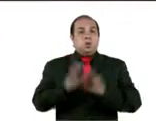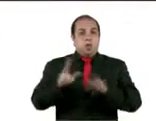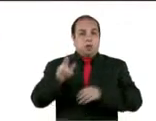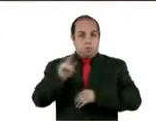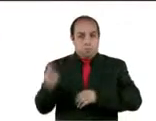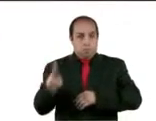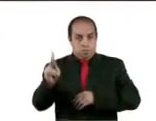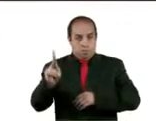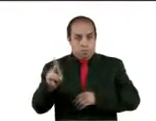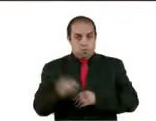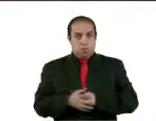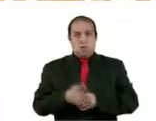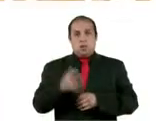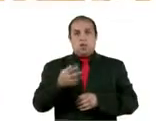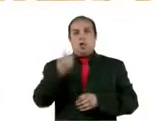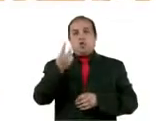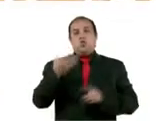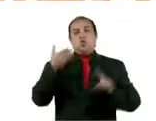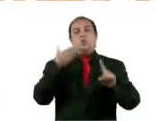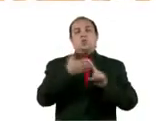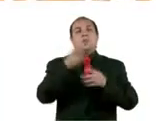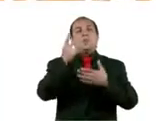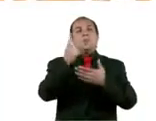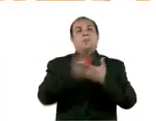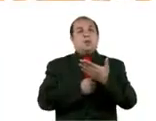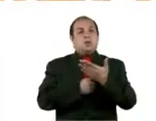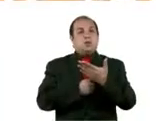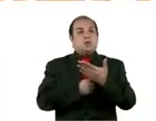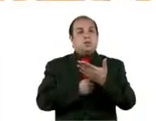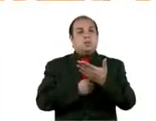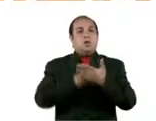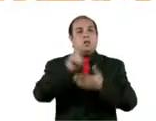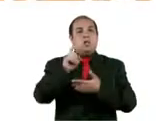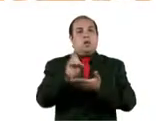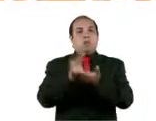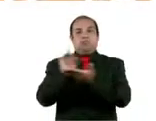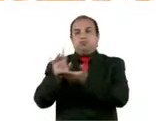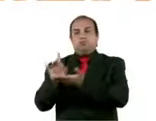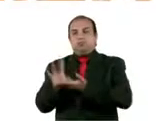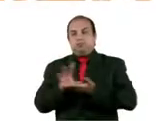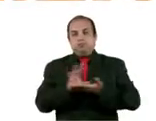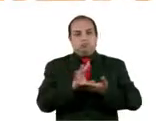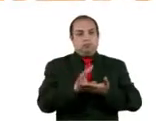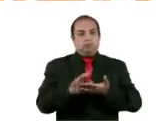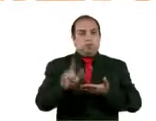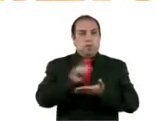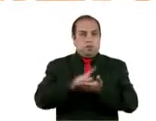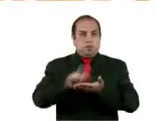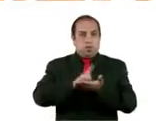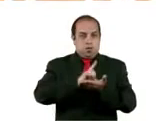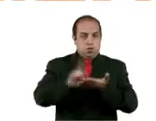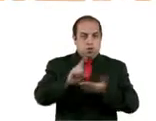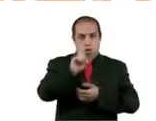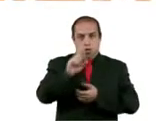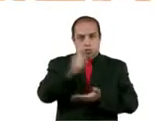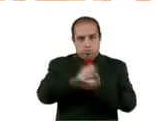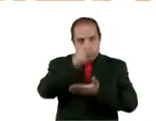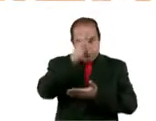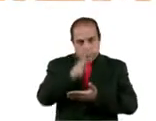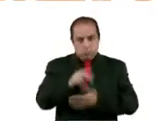dos líneas el programa o el plan maestro de abastecimiento de agua potable y de derecho al agua en la Ciudad de